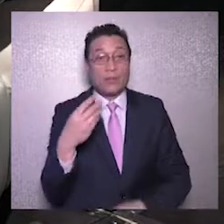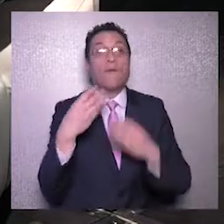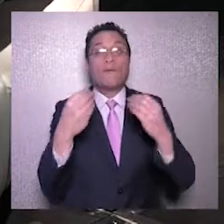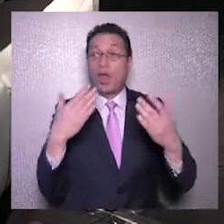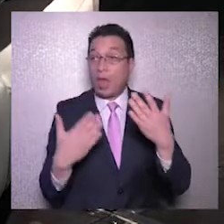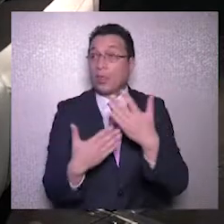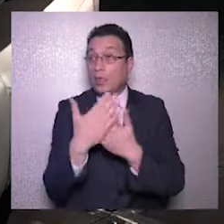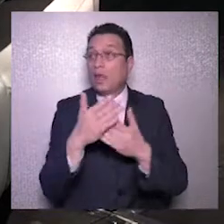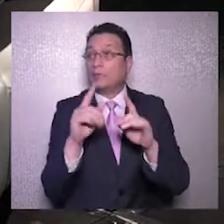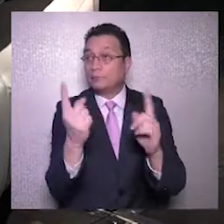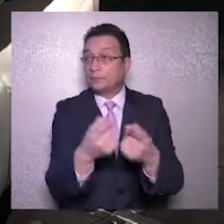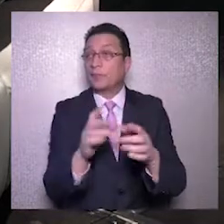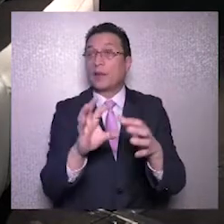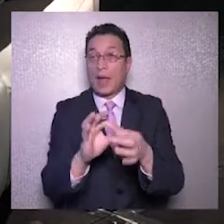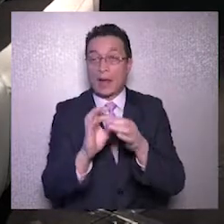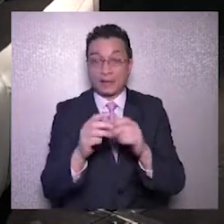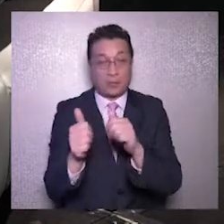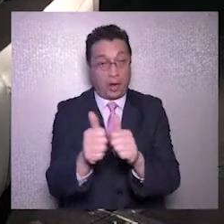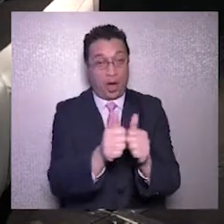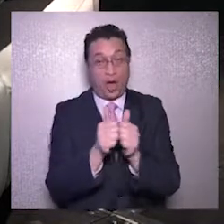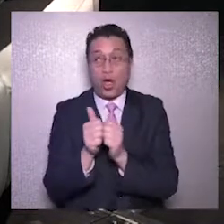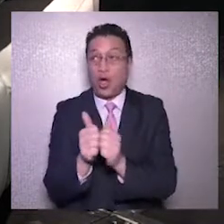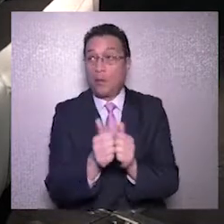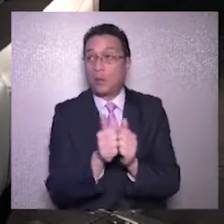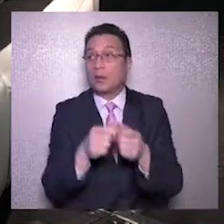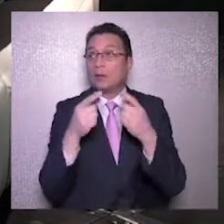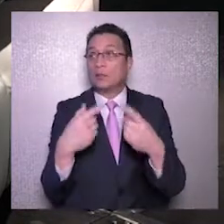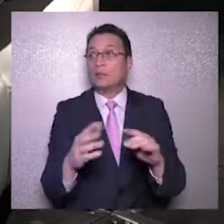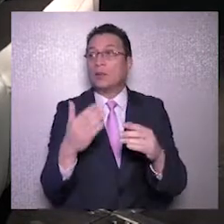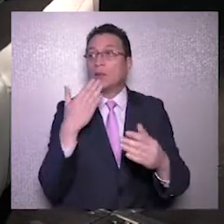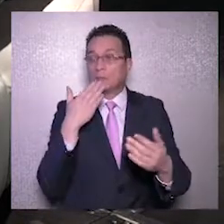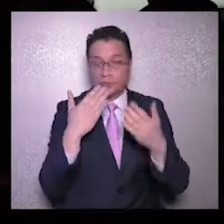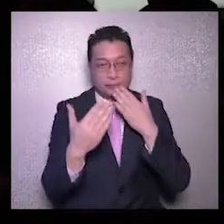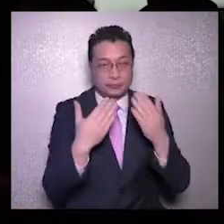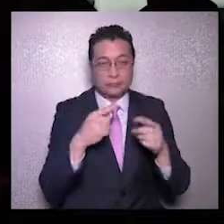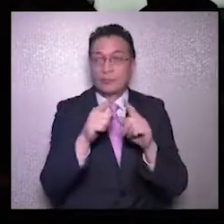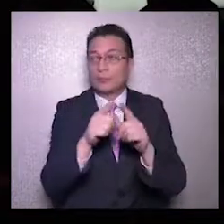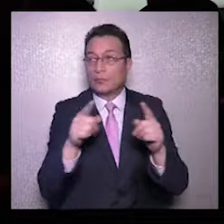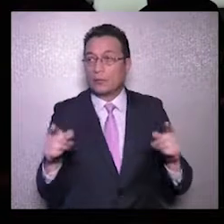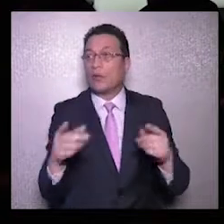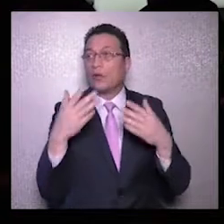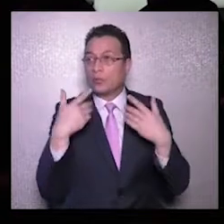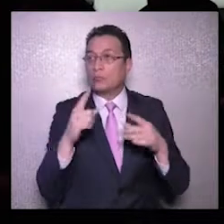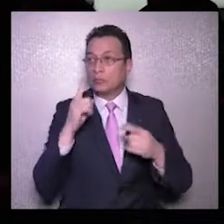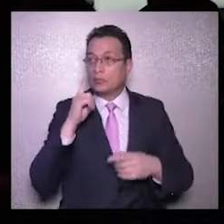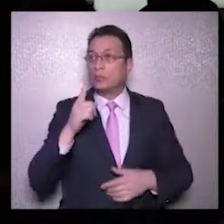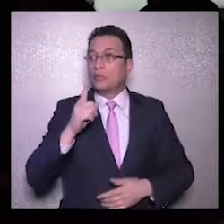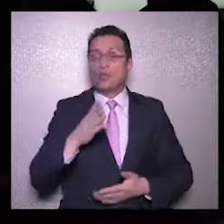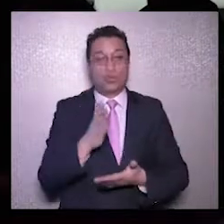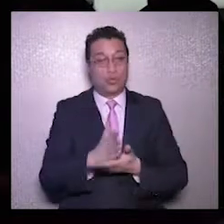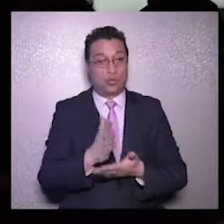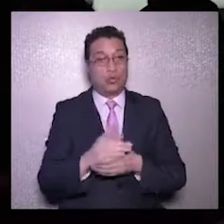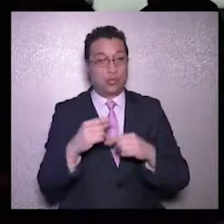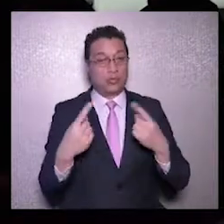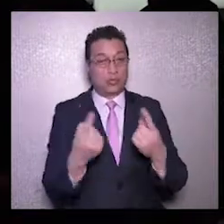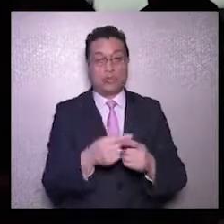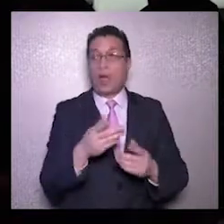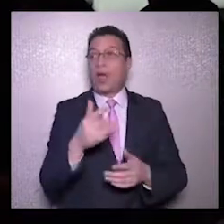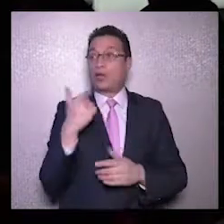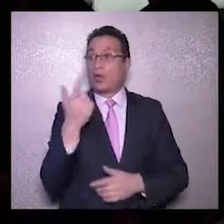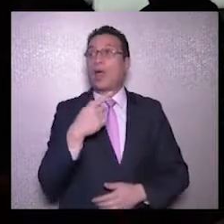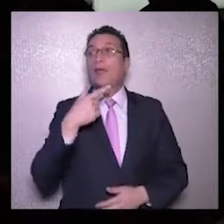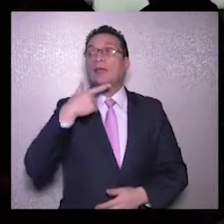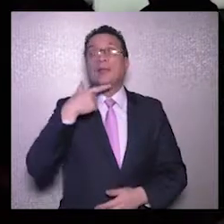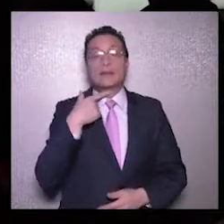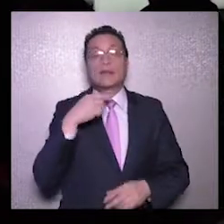días todavía, muchas gracias por acompañarnos. Conversábamos con Pelayo recién lo disciplinados que son los profesionales y personas interesadas